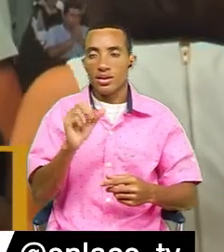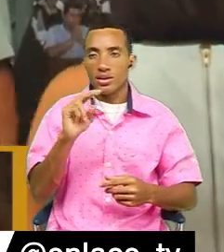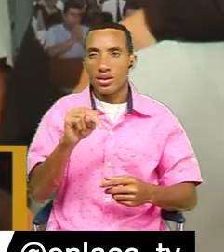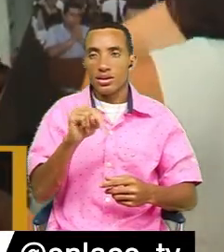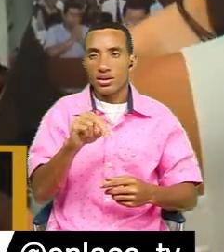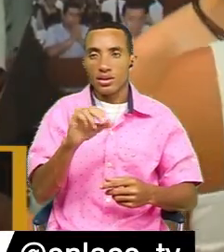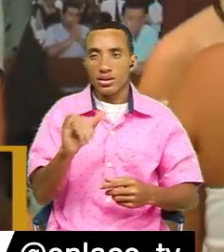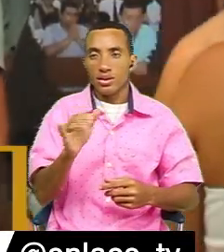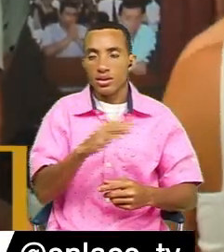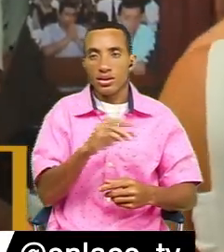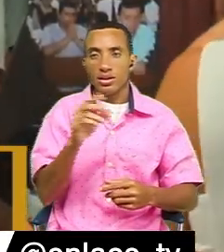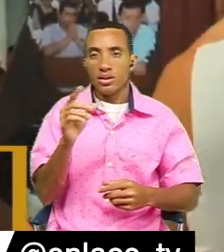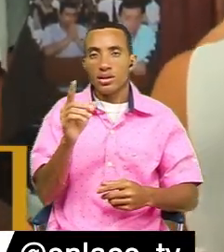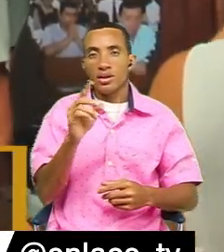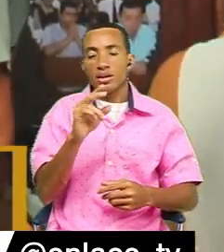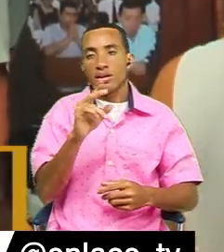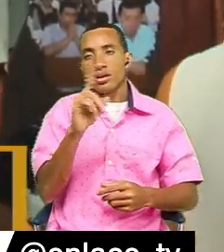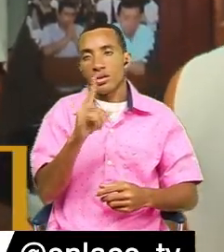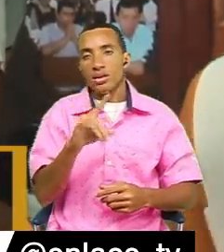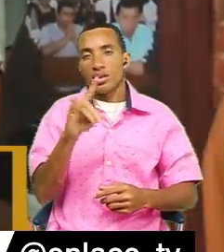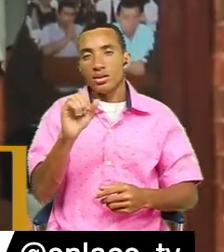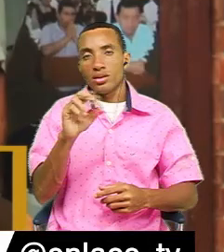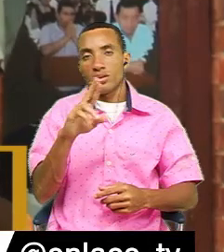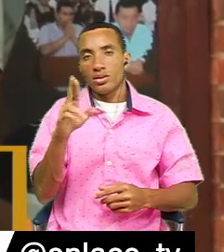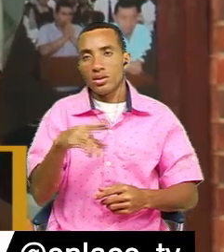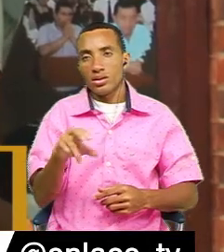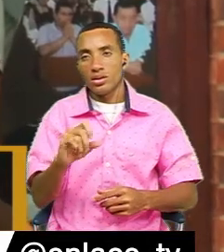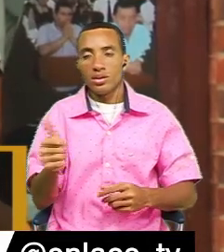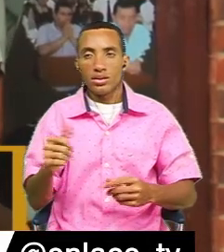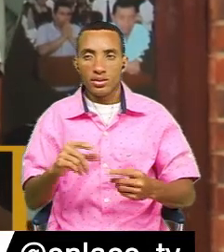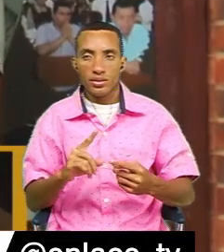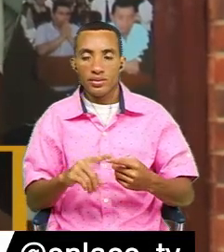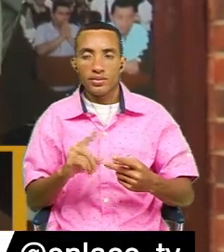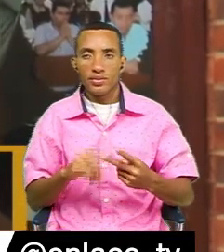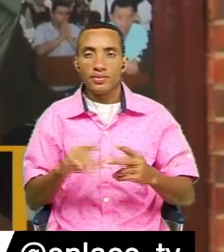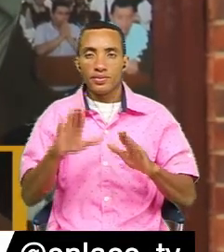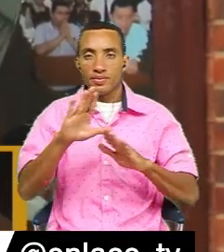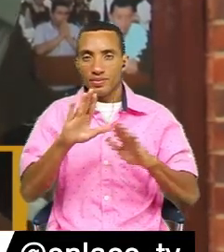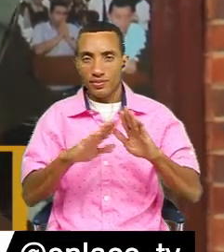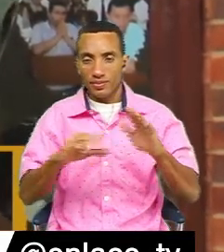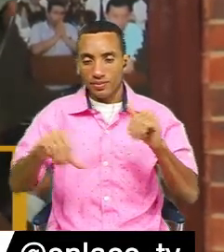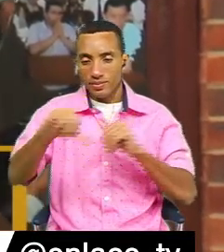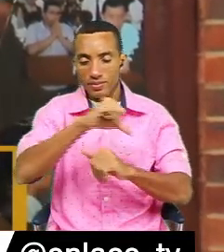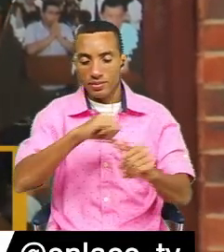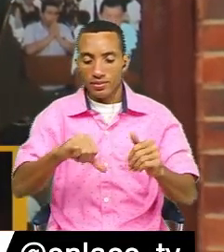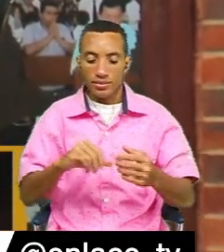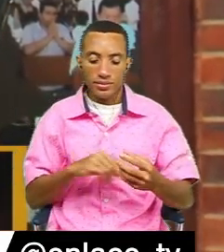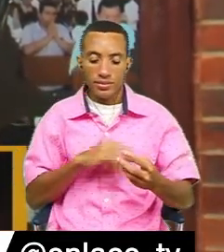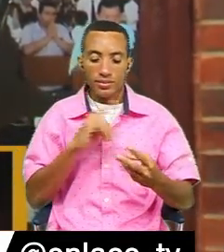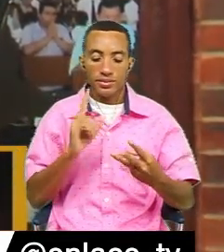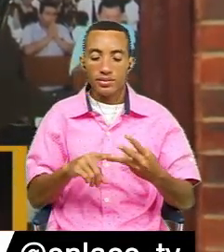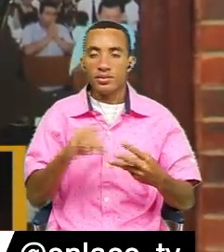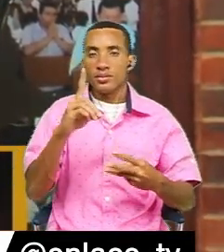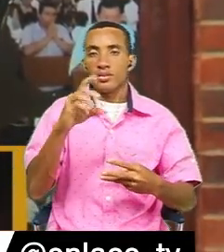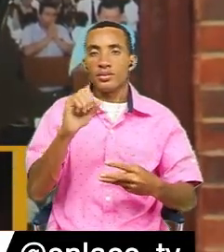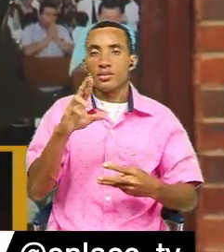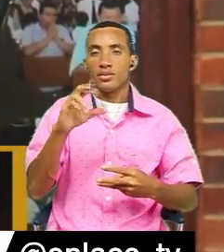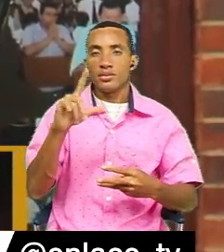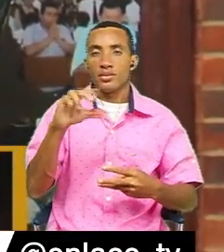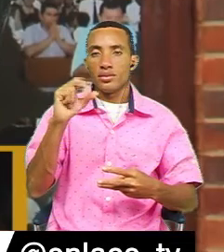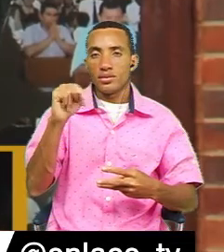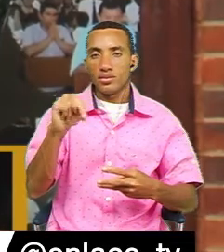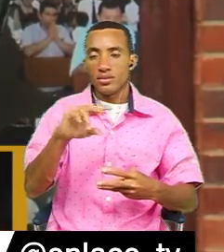pasó en propiedad a la Secretaría de Desarrollo Económico. Llega Darlin